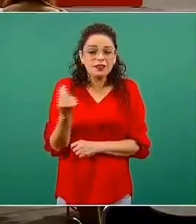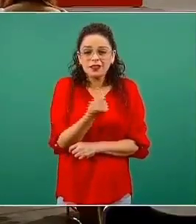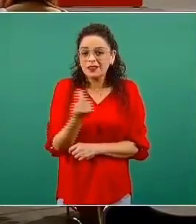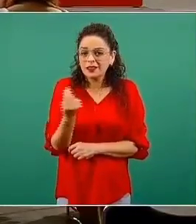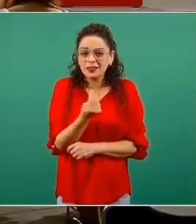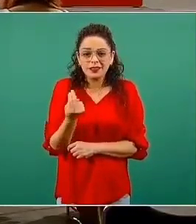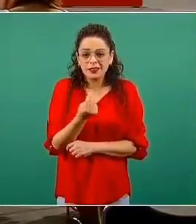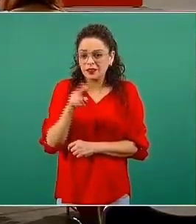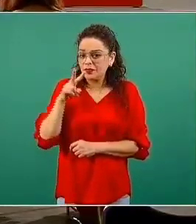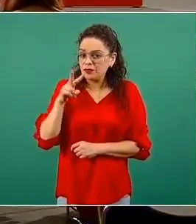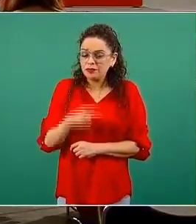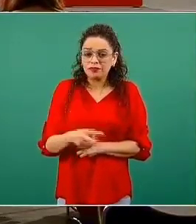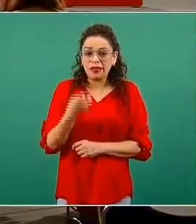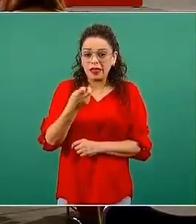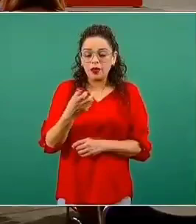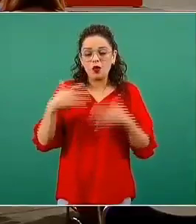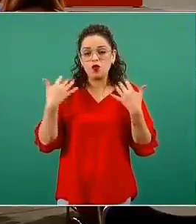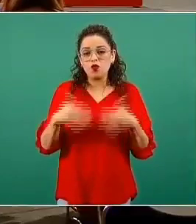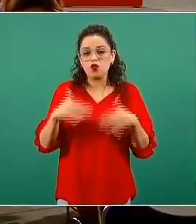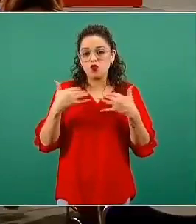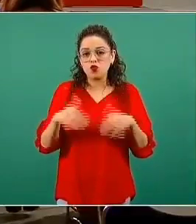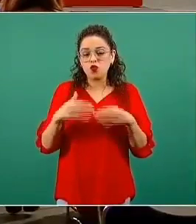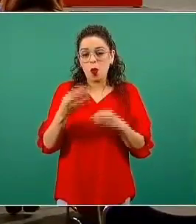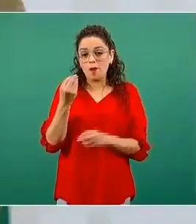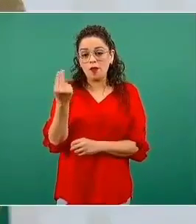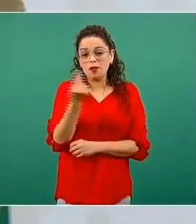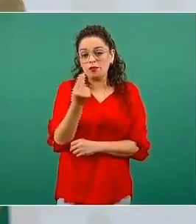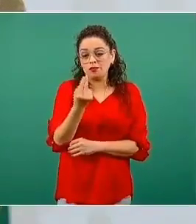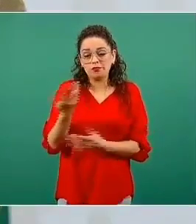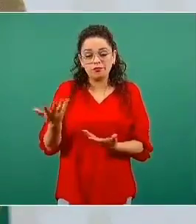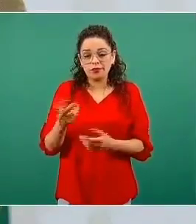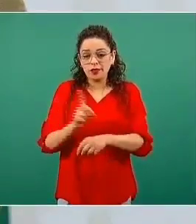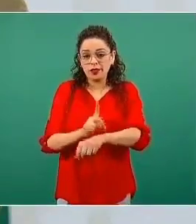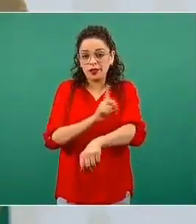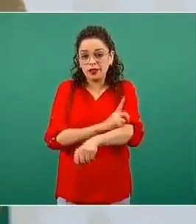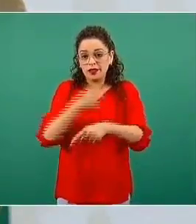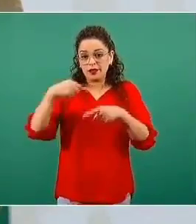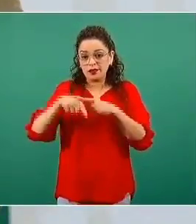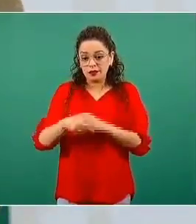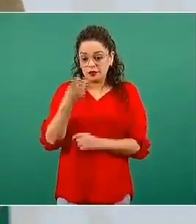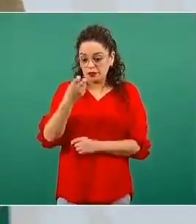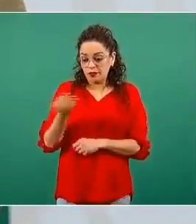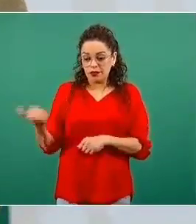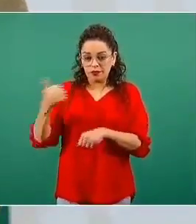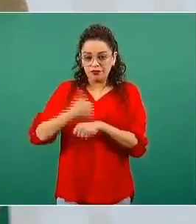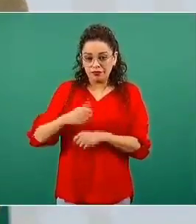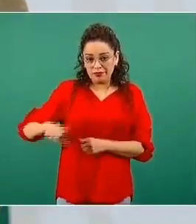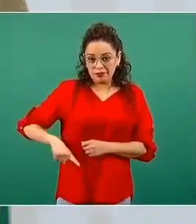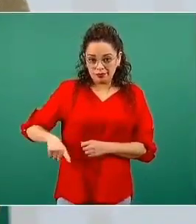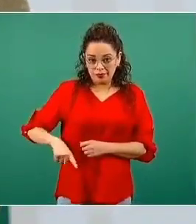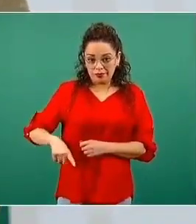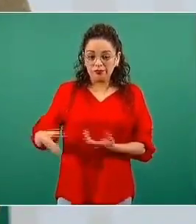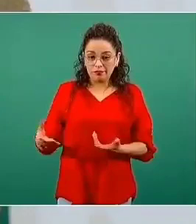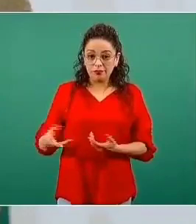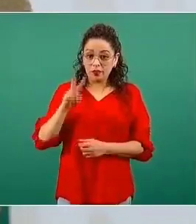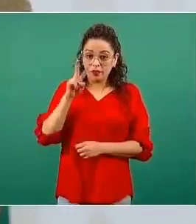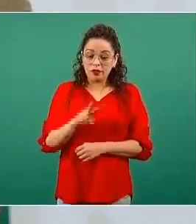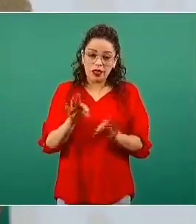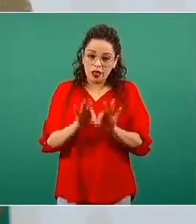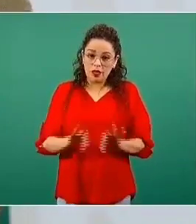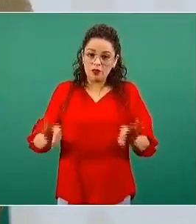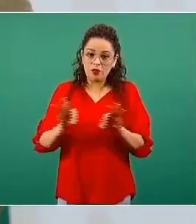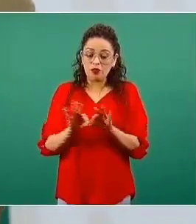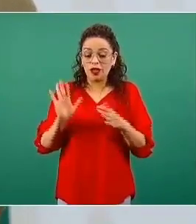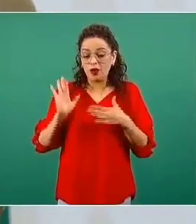las grandes necesidades identificadas desde el inicio de esta administración y el gran compromiso? Entonces,